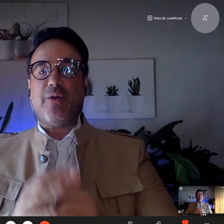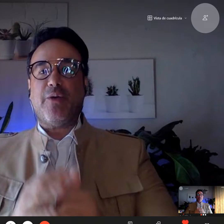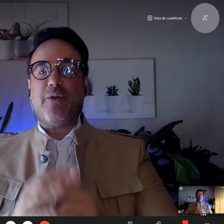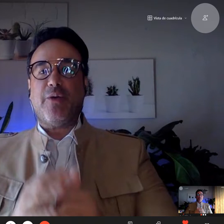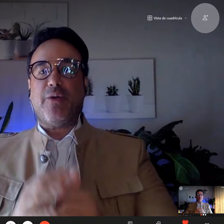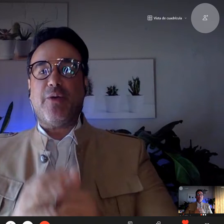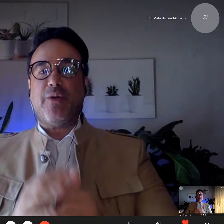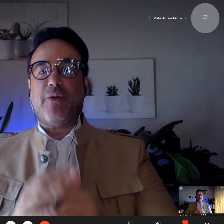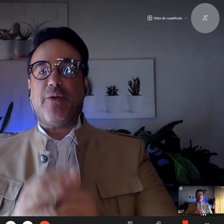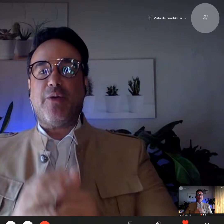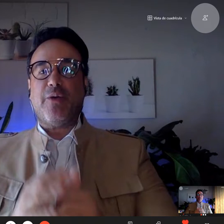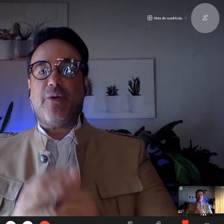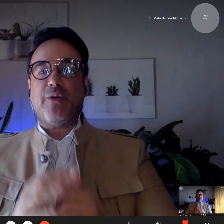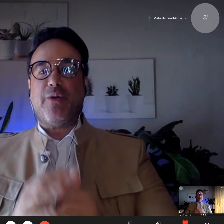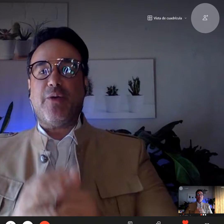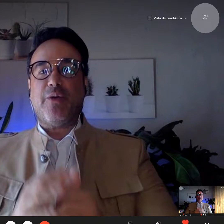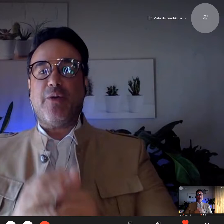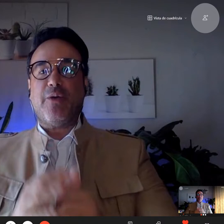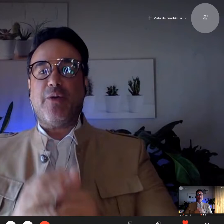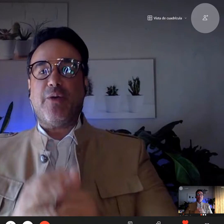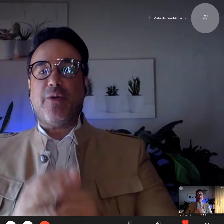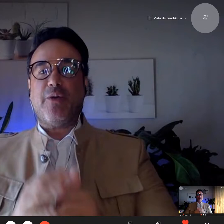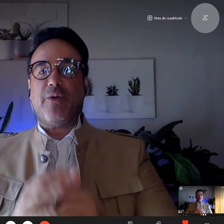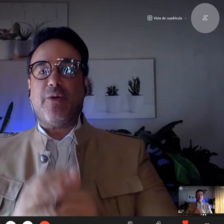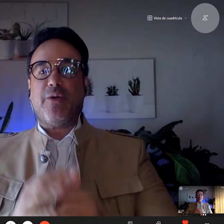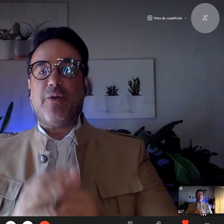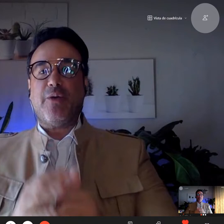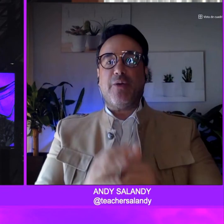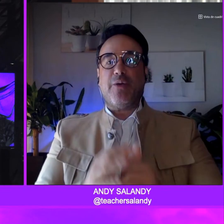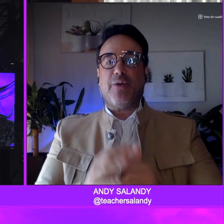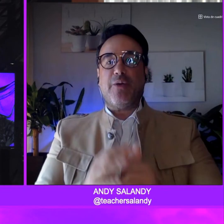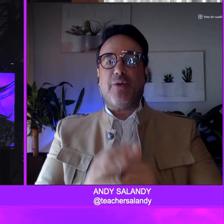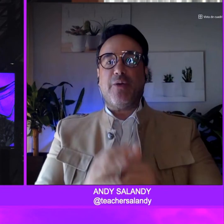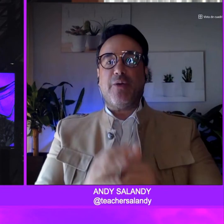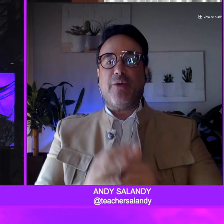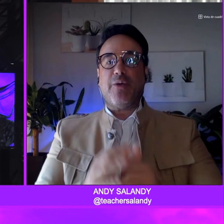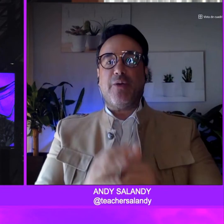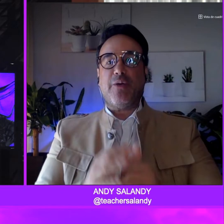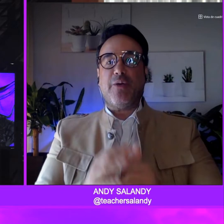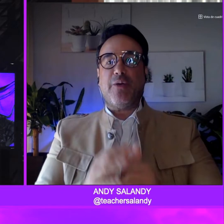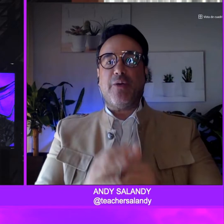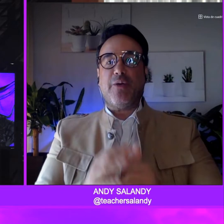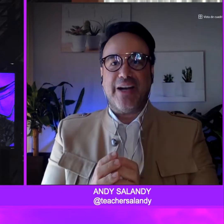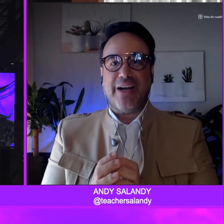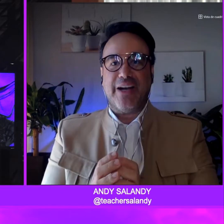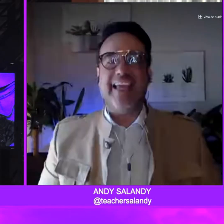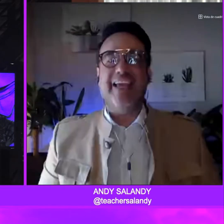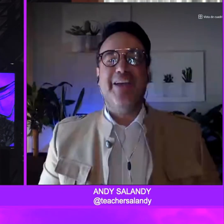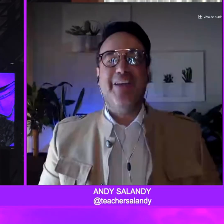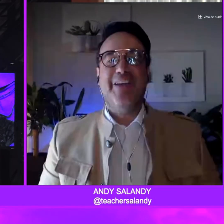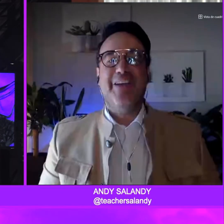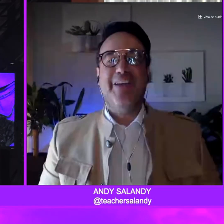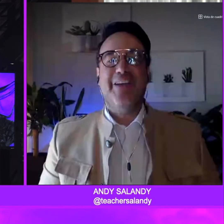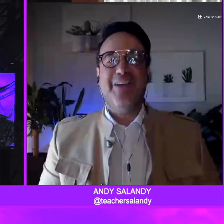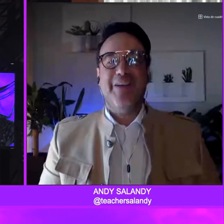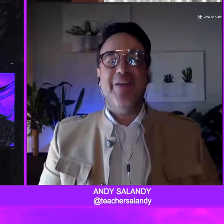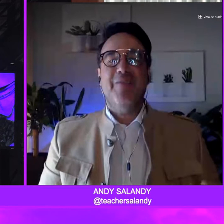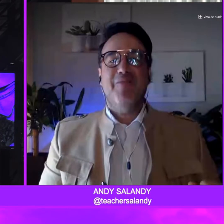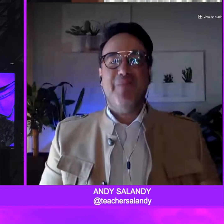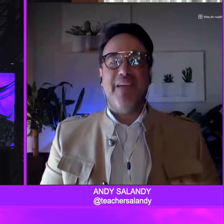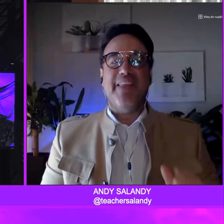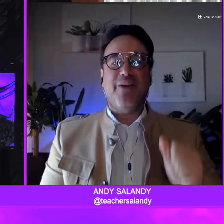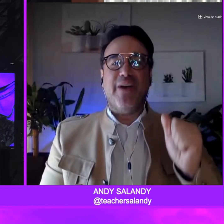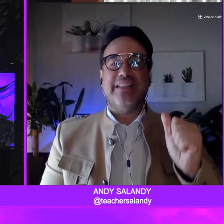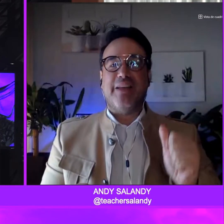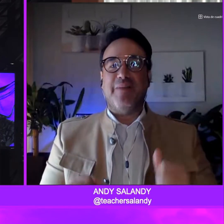está bien, y colocamos. Mi Andy, te me estás frizando un poquito y que me quedaste paralizado. Te escucho bien, sí, perfecto, sí, pero